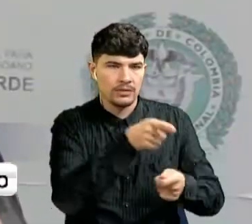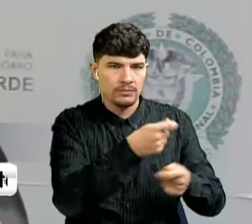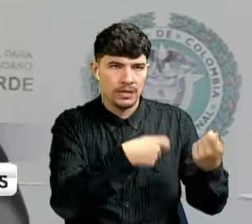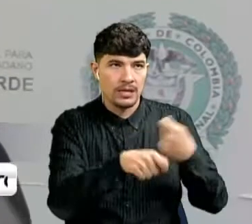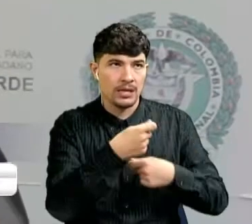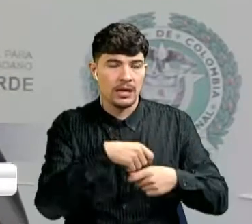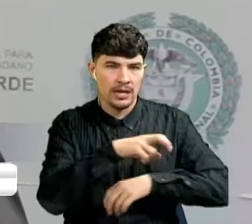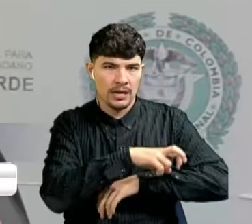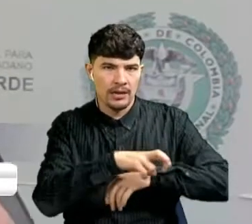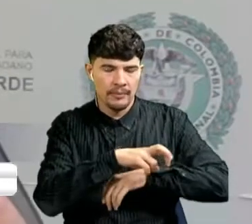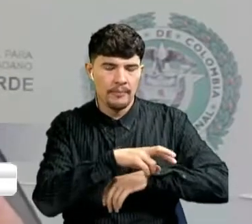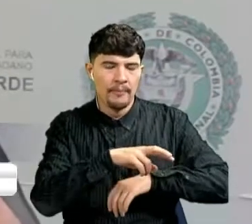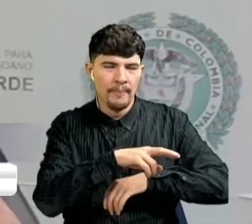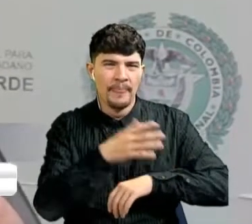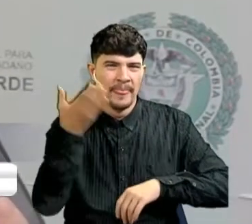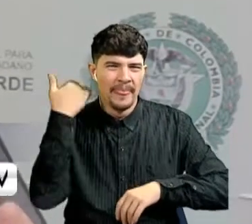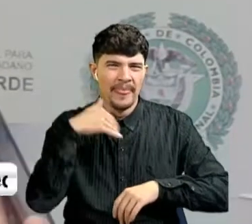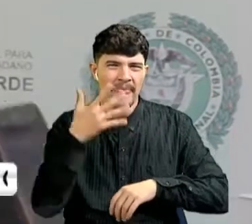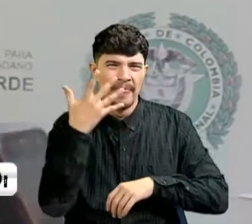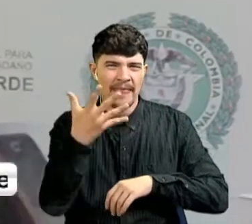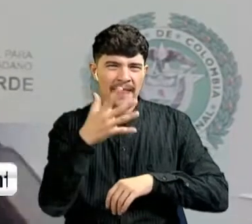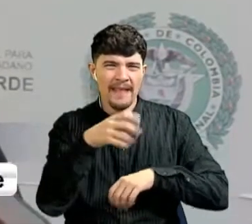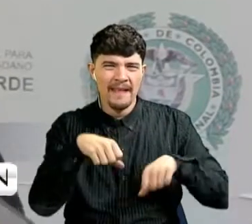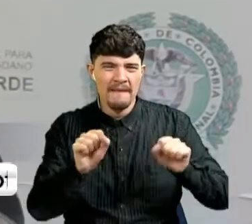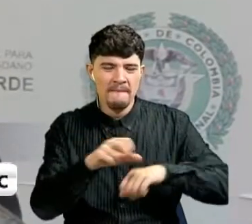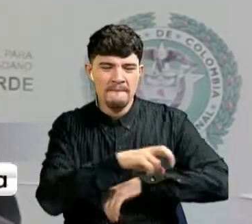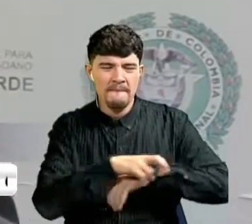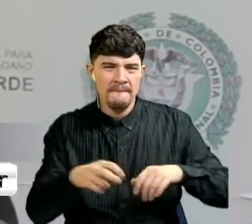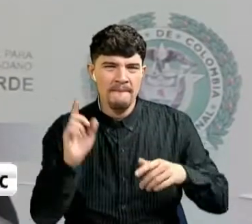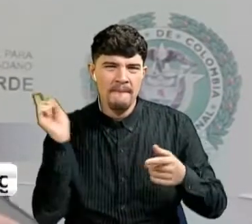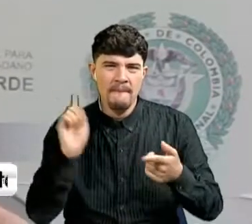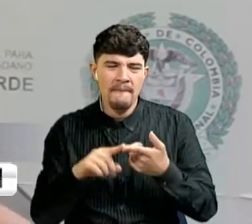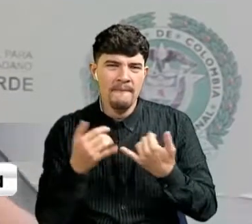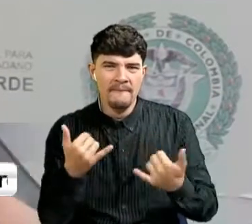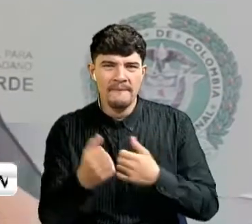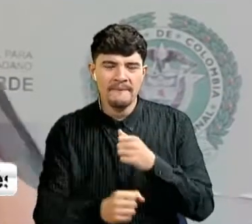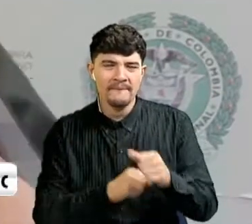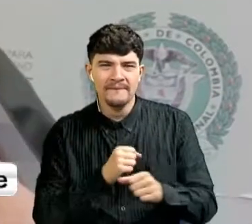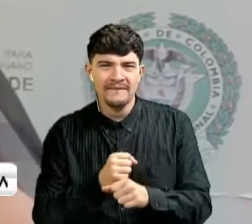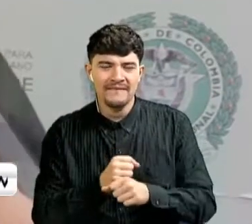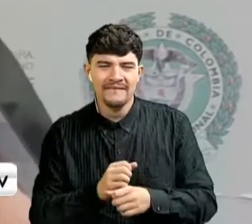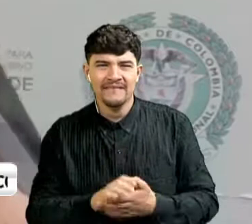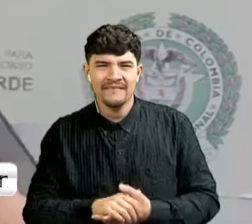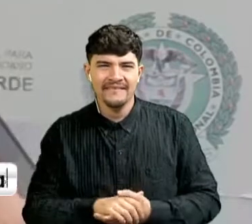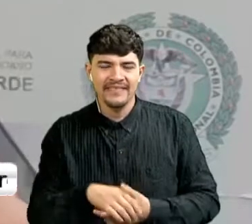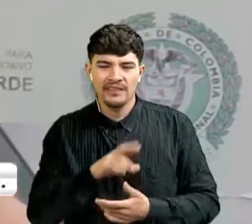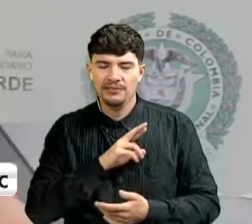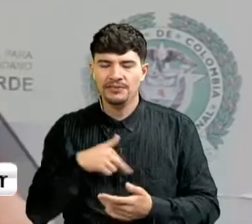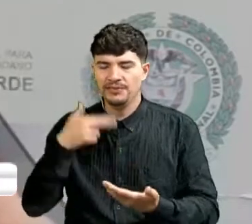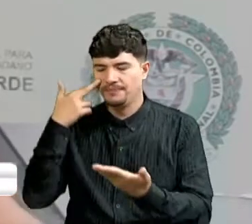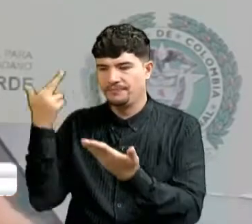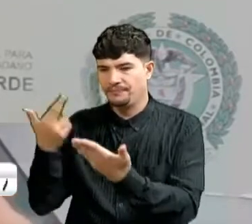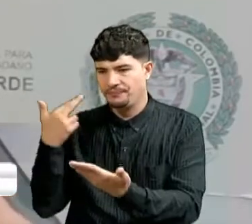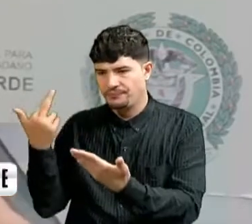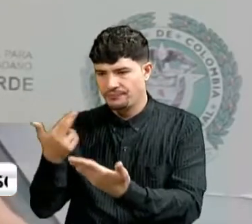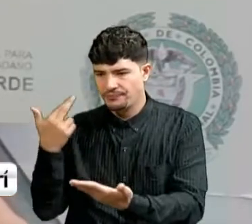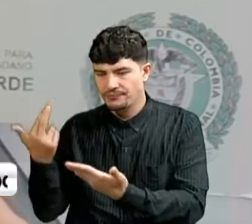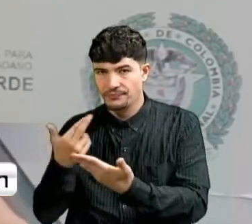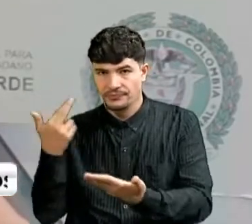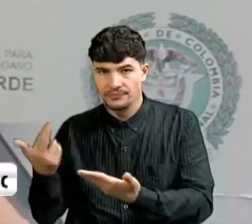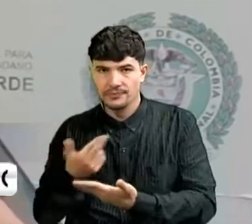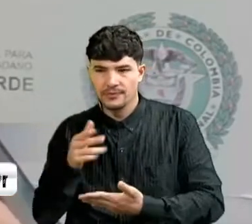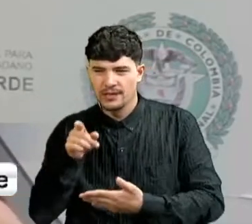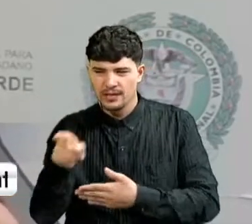recuperación de cinco motocicletas que habían sido usadas durante el transcurso del año tras la verificación de unos